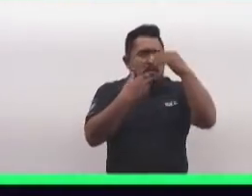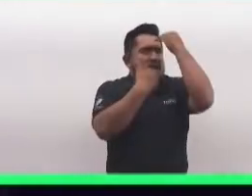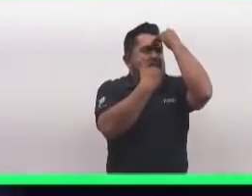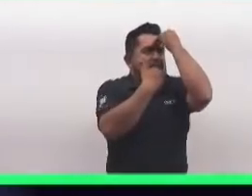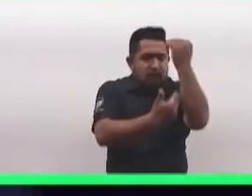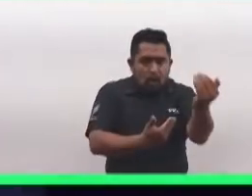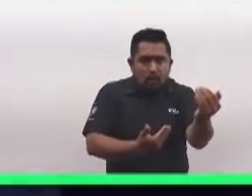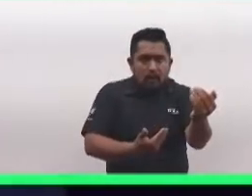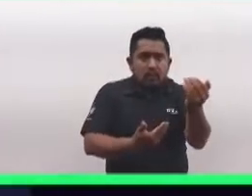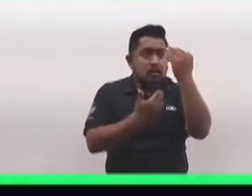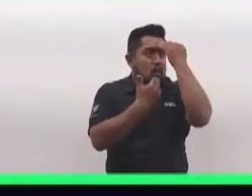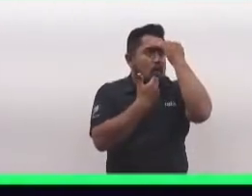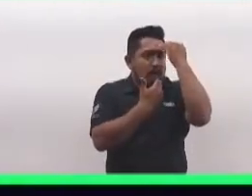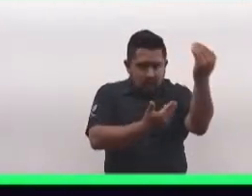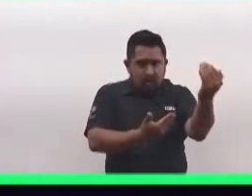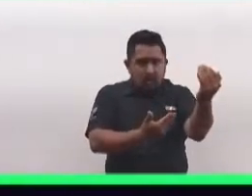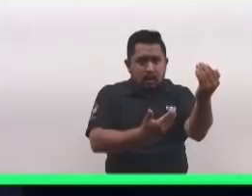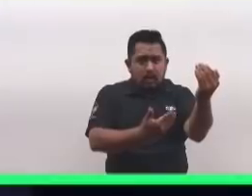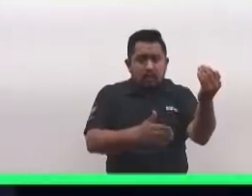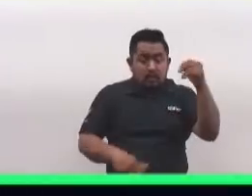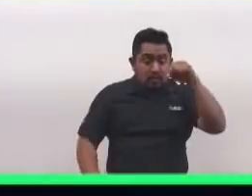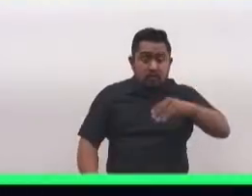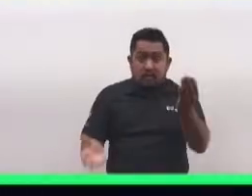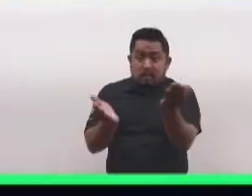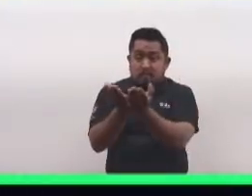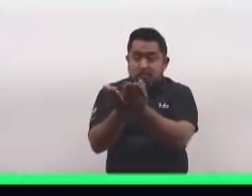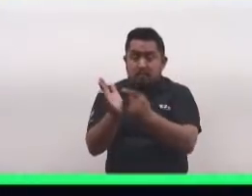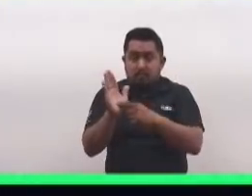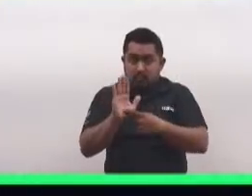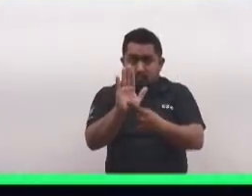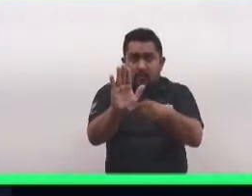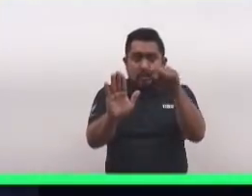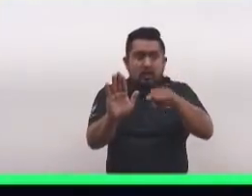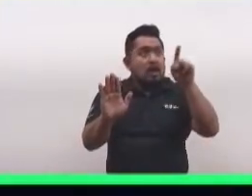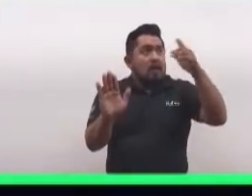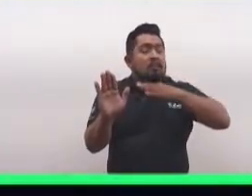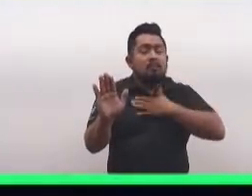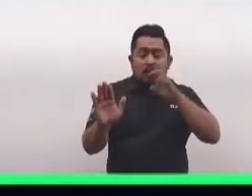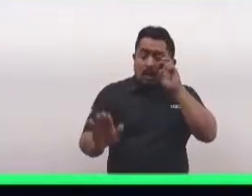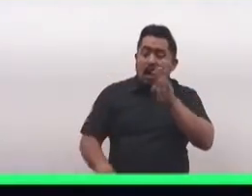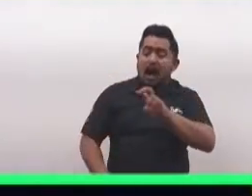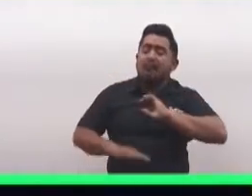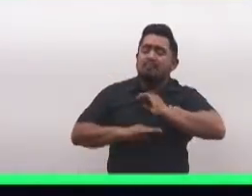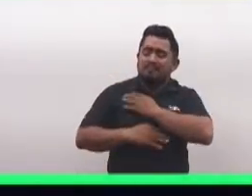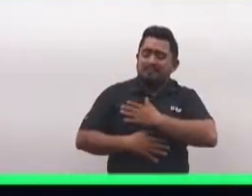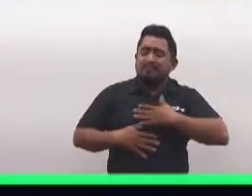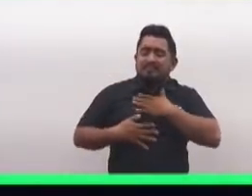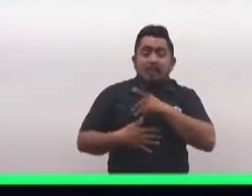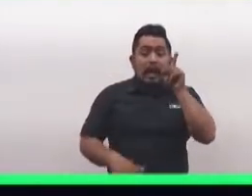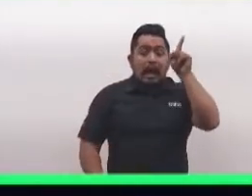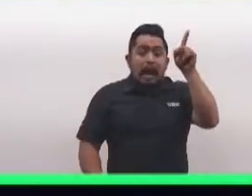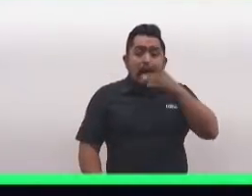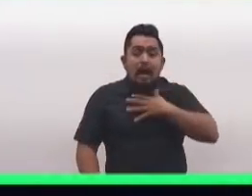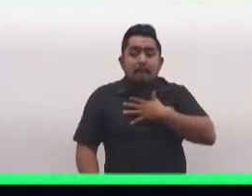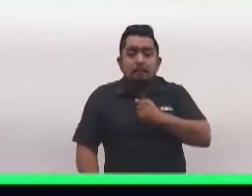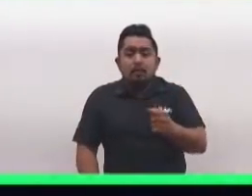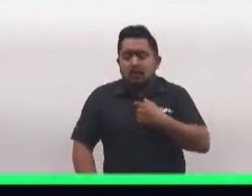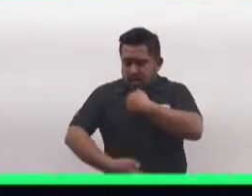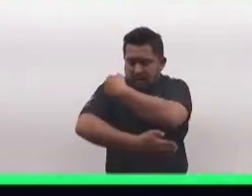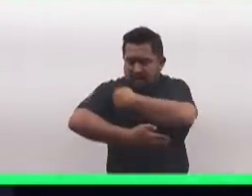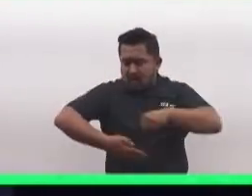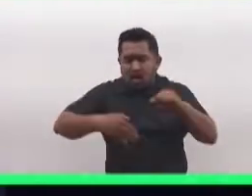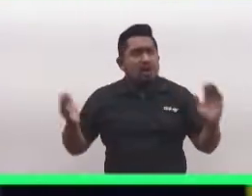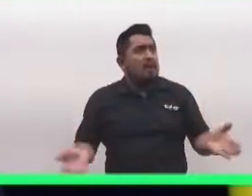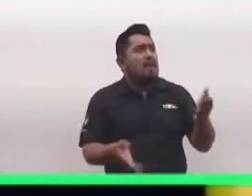obediencia por eso la palabra nos afirma muchas veces nos dice que es lo que a él le agrada y dice que a él el sacrificio de corderos y